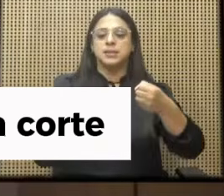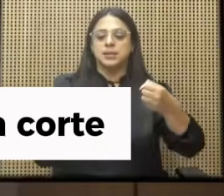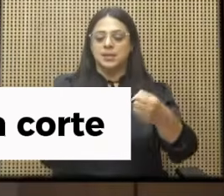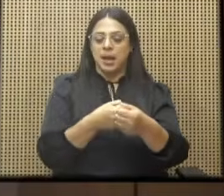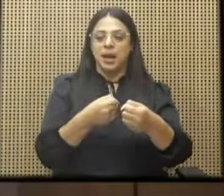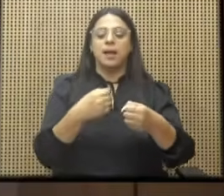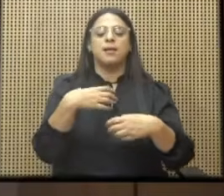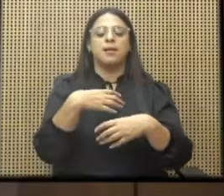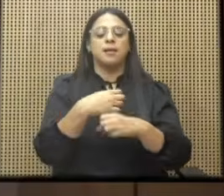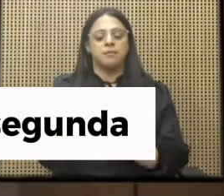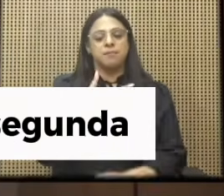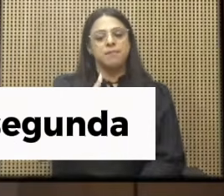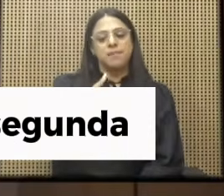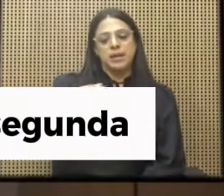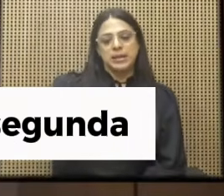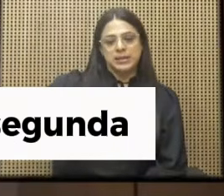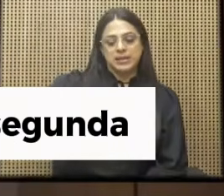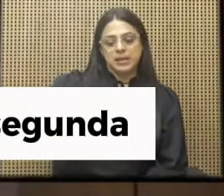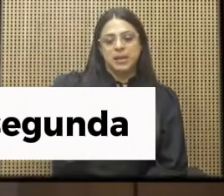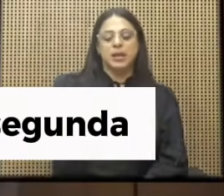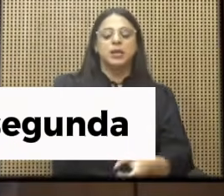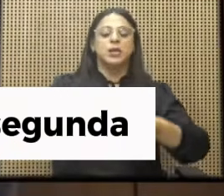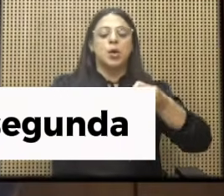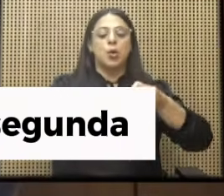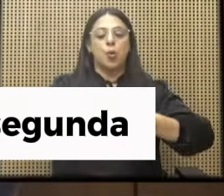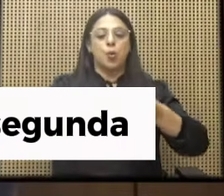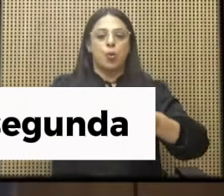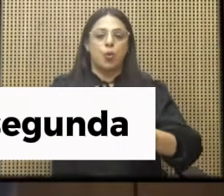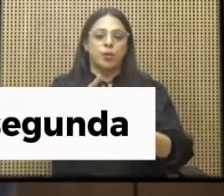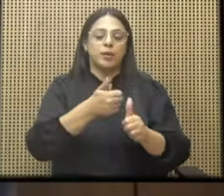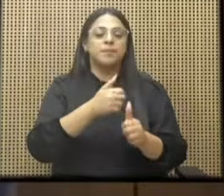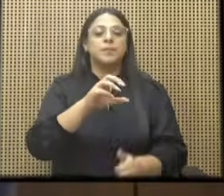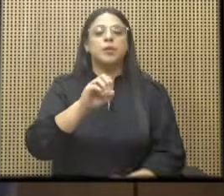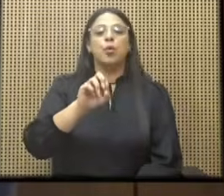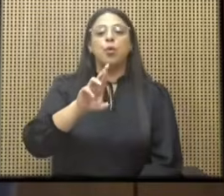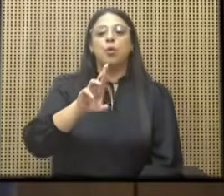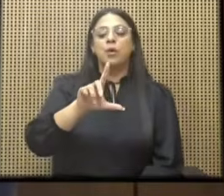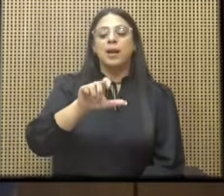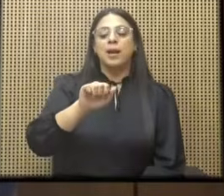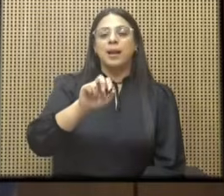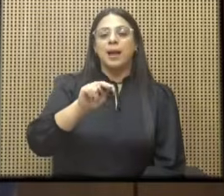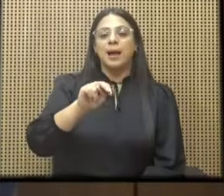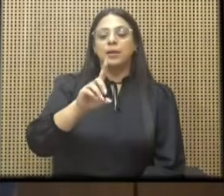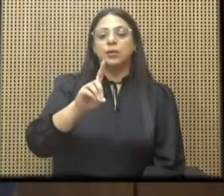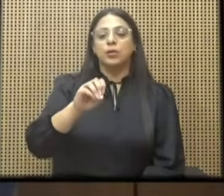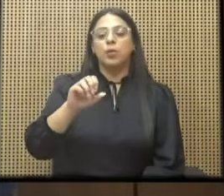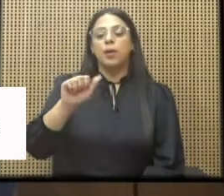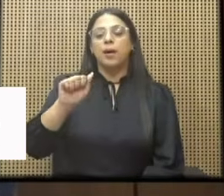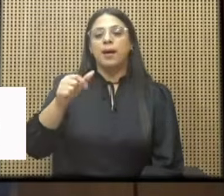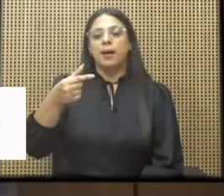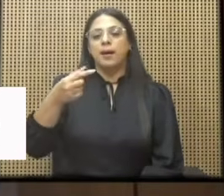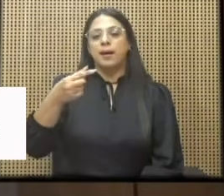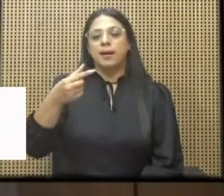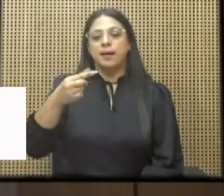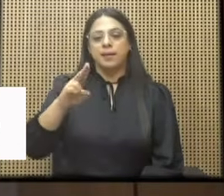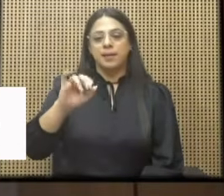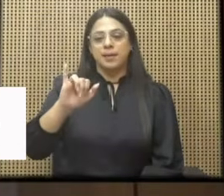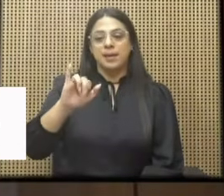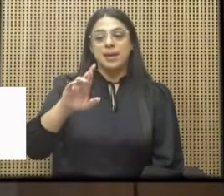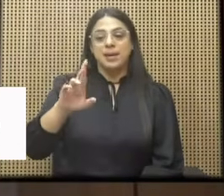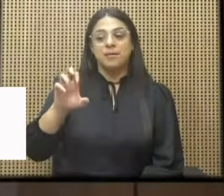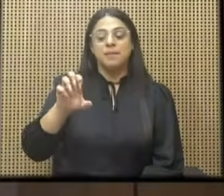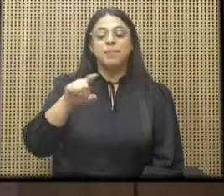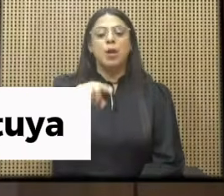de la Corte, en este caso don Orlando Aguirre, la sala segunda, él puede mandar a llamar a un